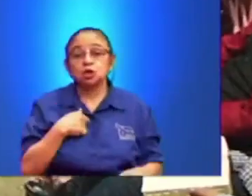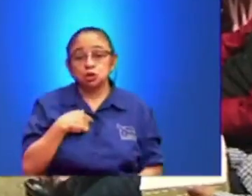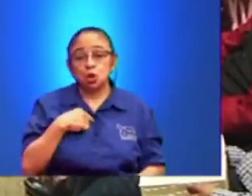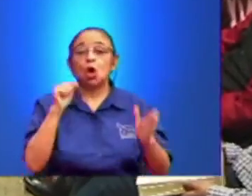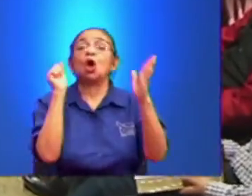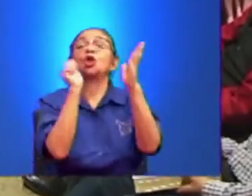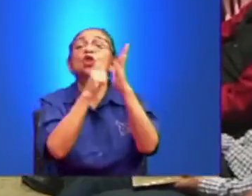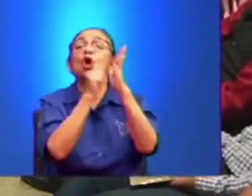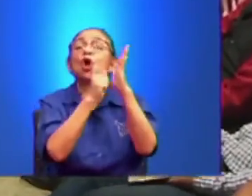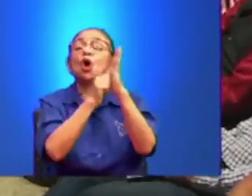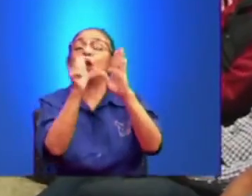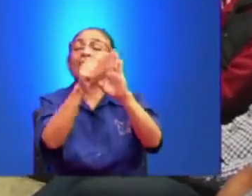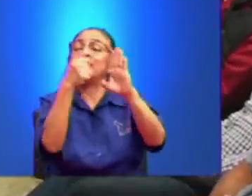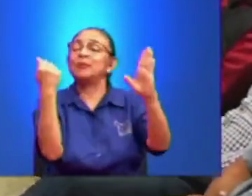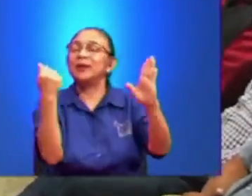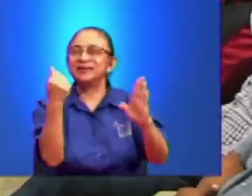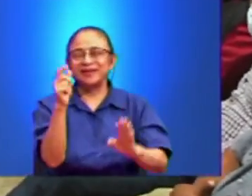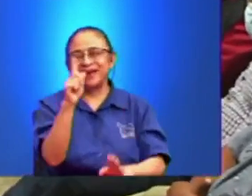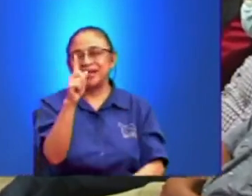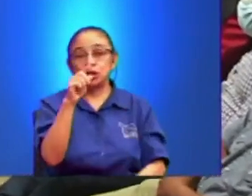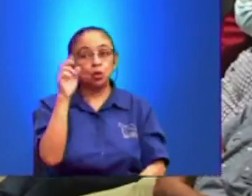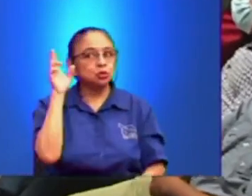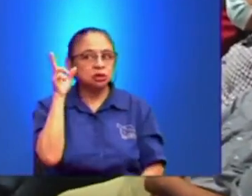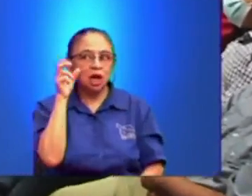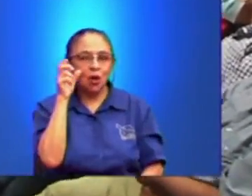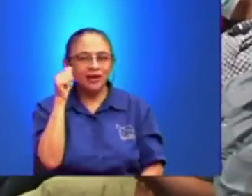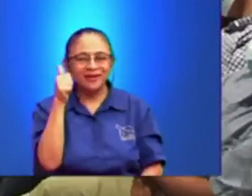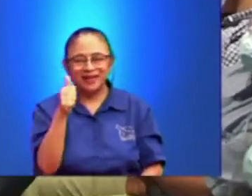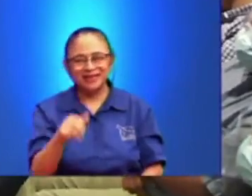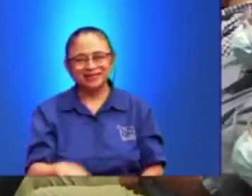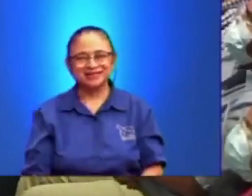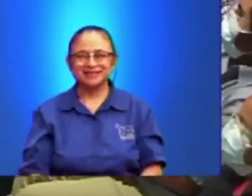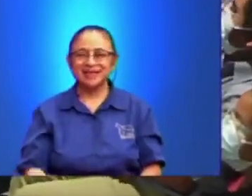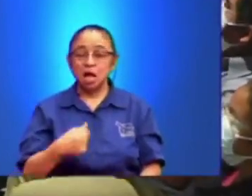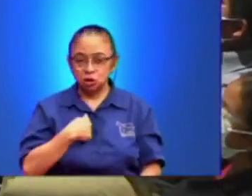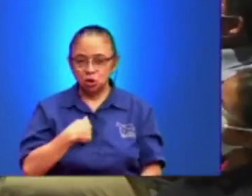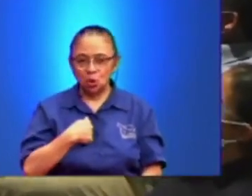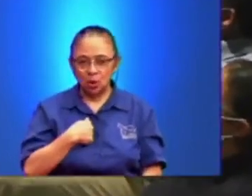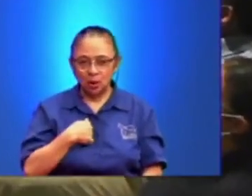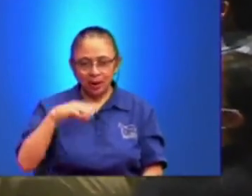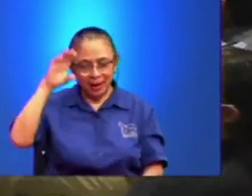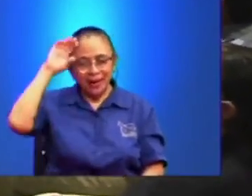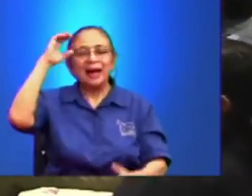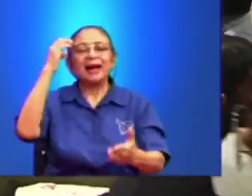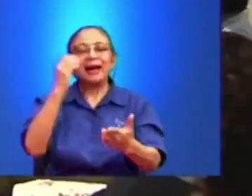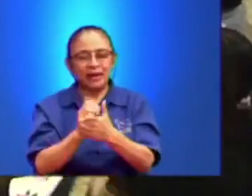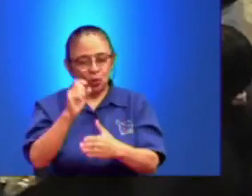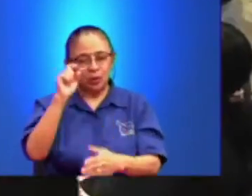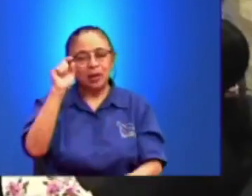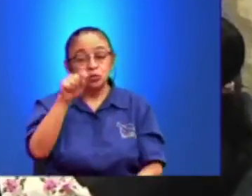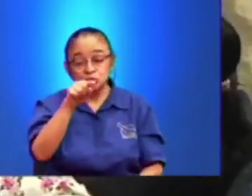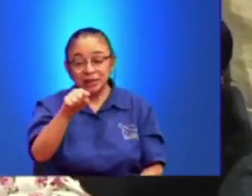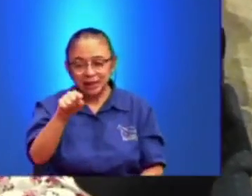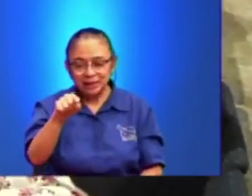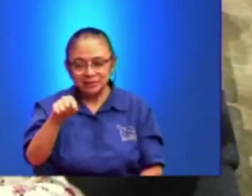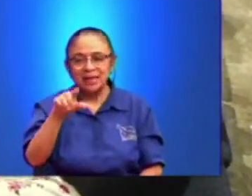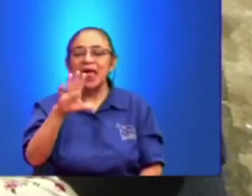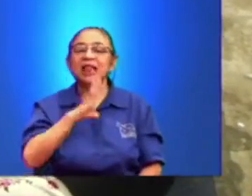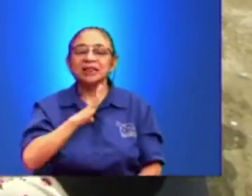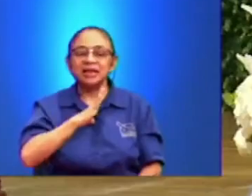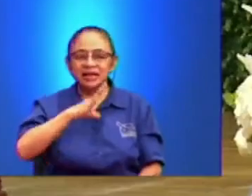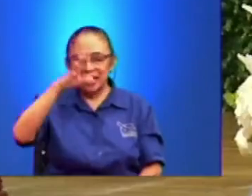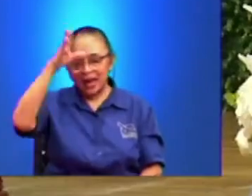puerta en mesa fino pero realmente yo creo que lo que deberían de hacer es aprender o no